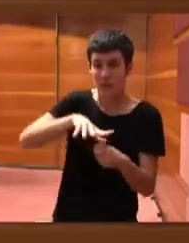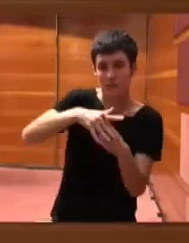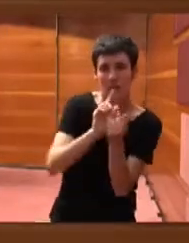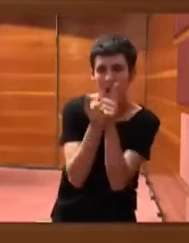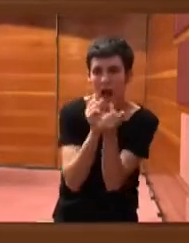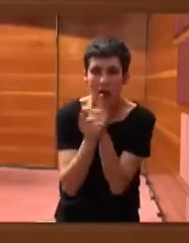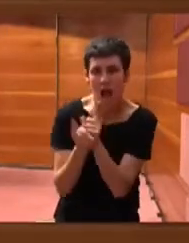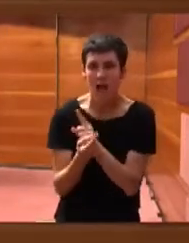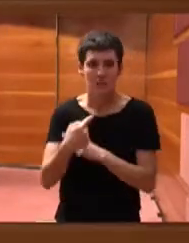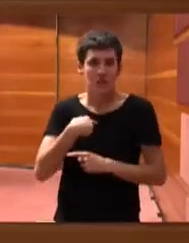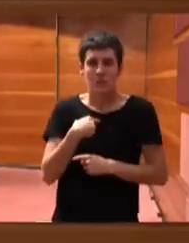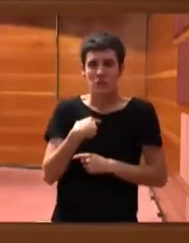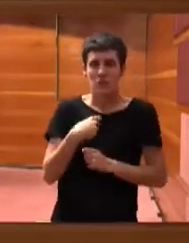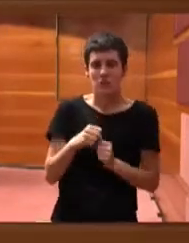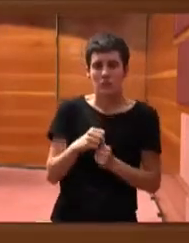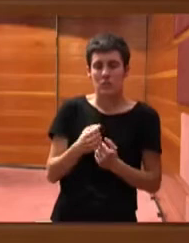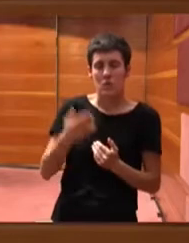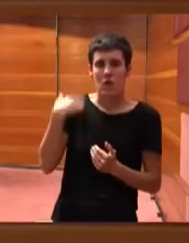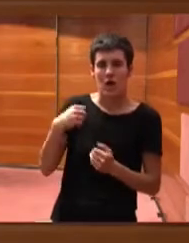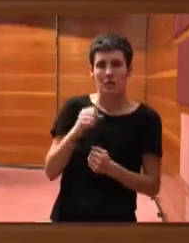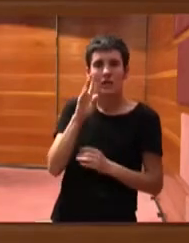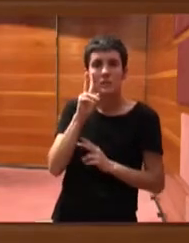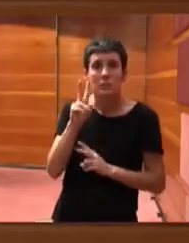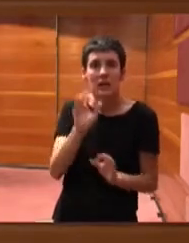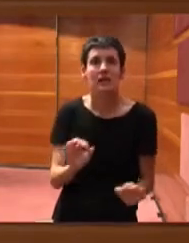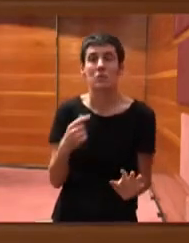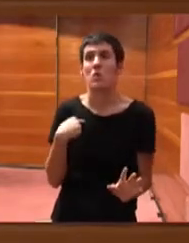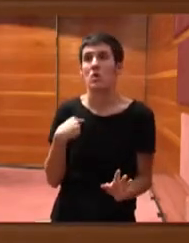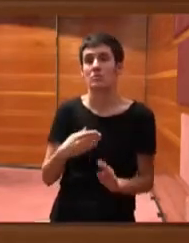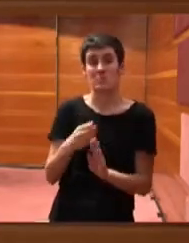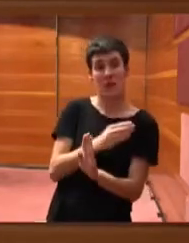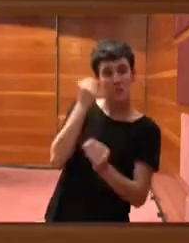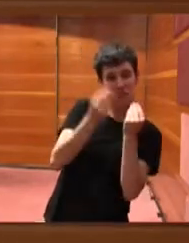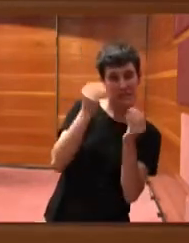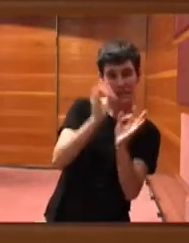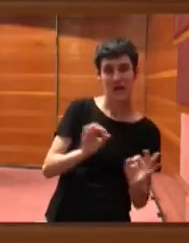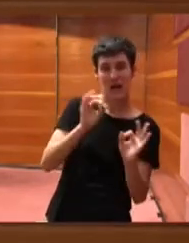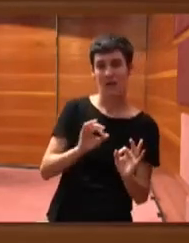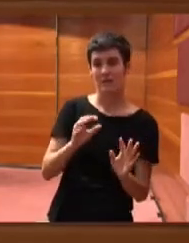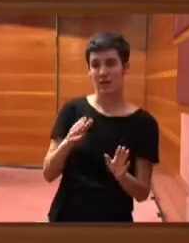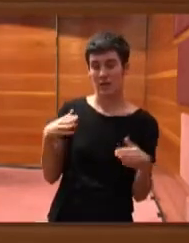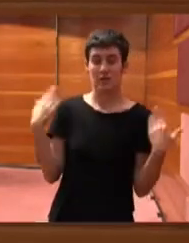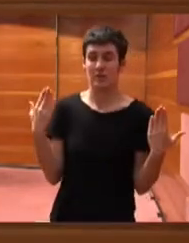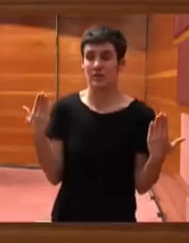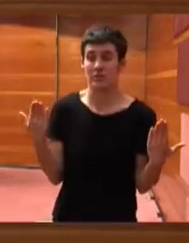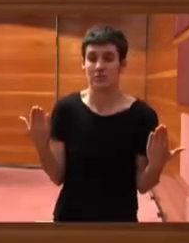lógicamente, y que yo no había previsto ninguna. No es que en esto me he equivocado, no, es que no había previsto